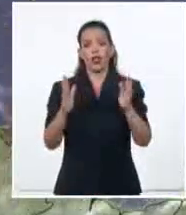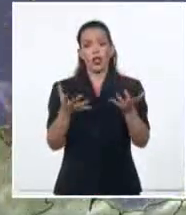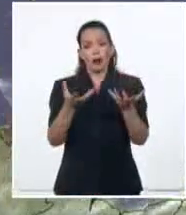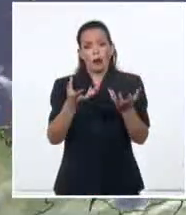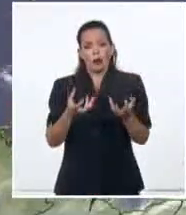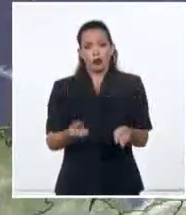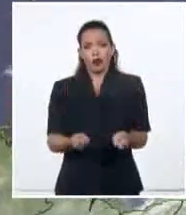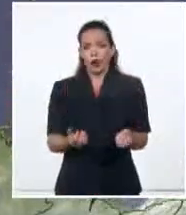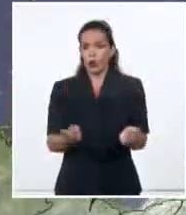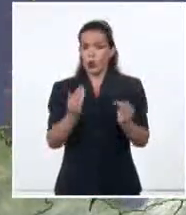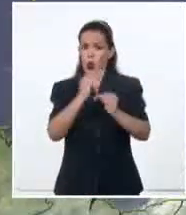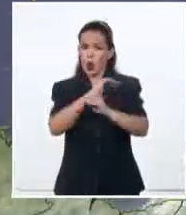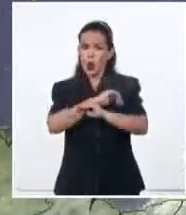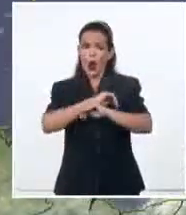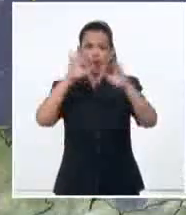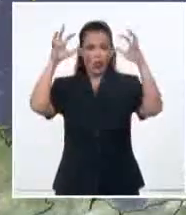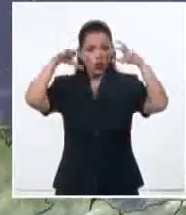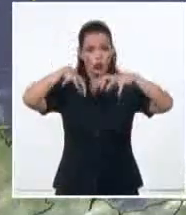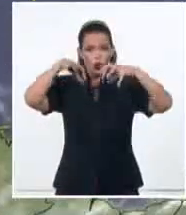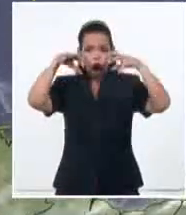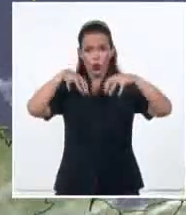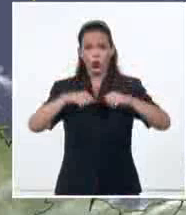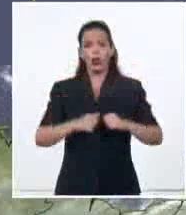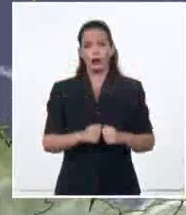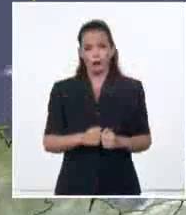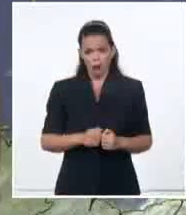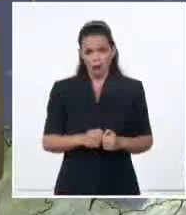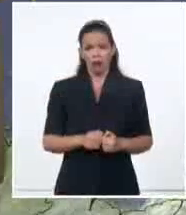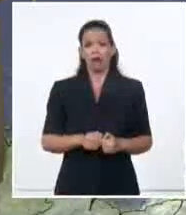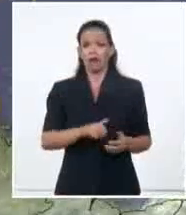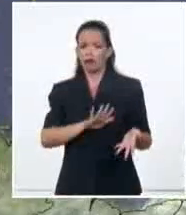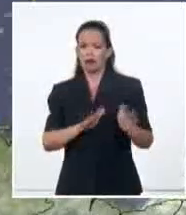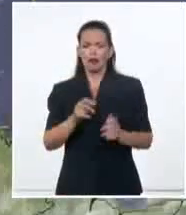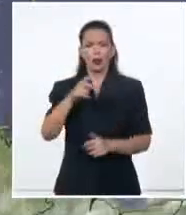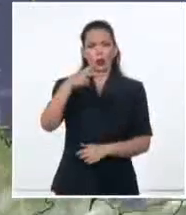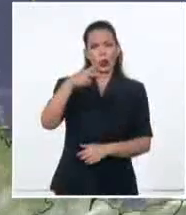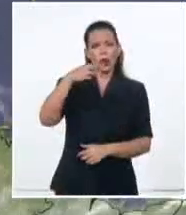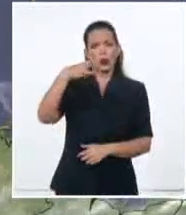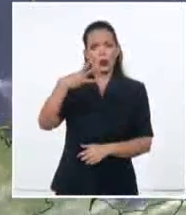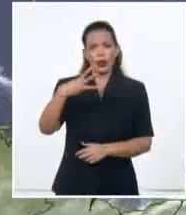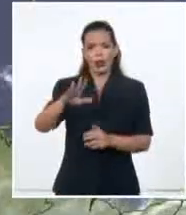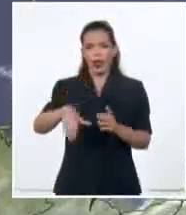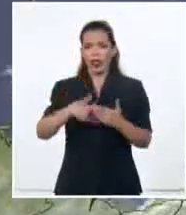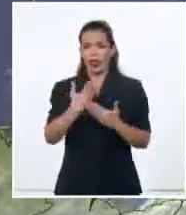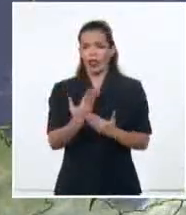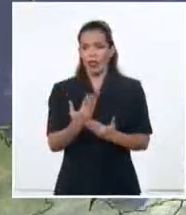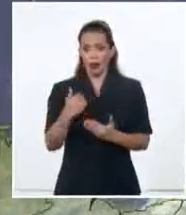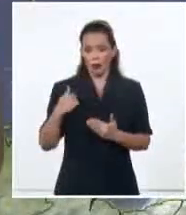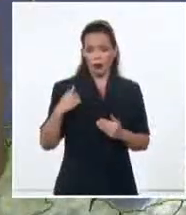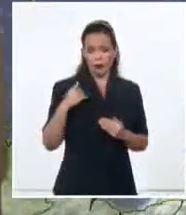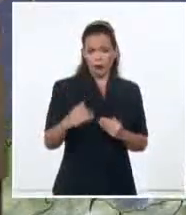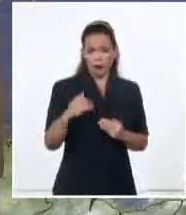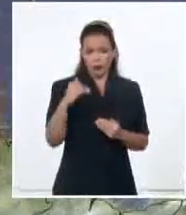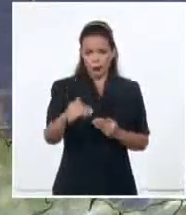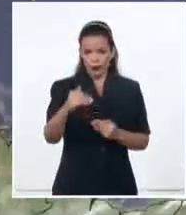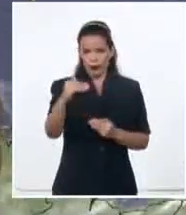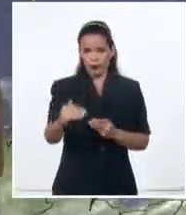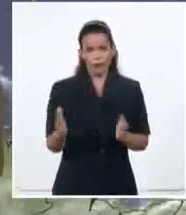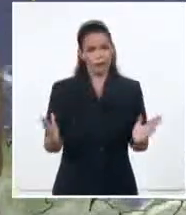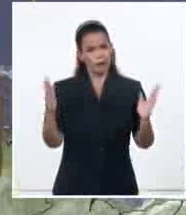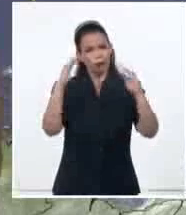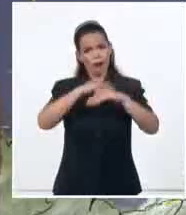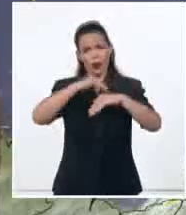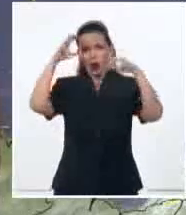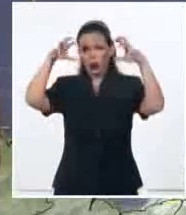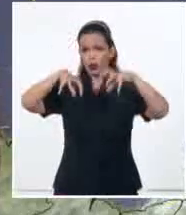próximas 24, 48, incluso pudiera ser 72 horas sin lluvias. Observen, no tenemos sistema cercano a territorio